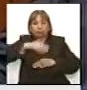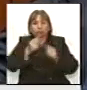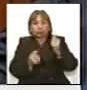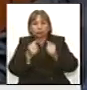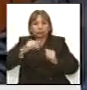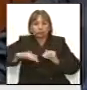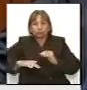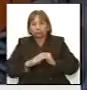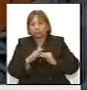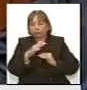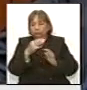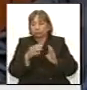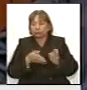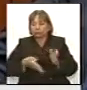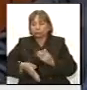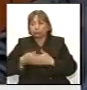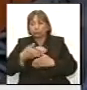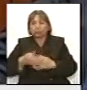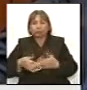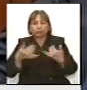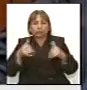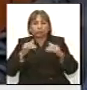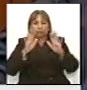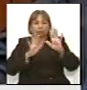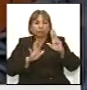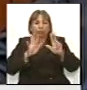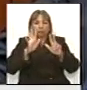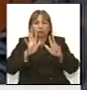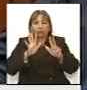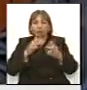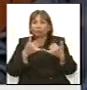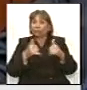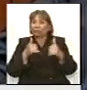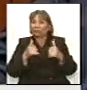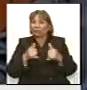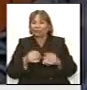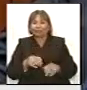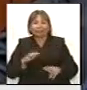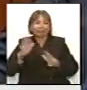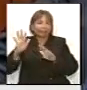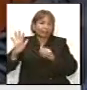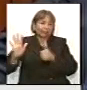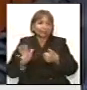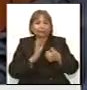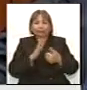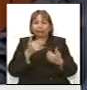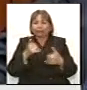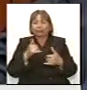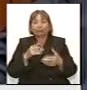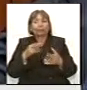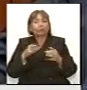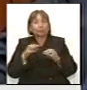área de influencia de las principales sedes de los 18 Juegos Panamericanos y 6 Juegos Parapanamericanos,